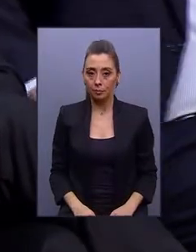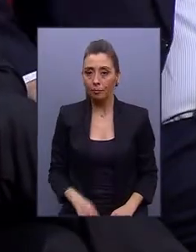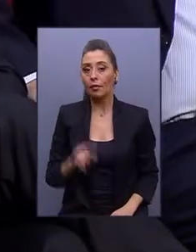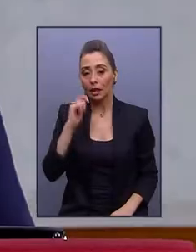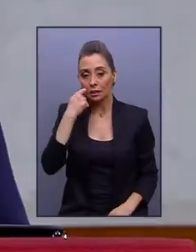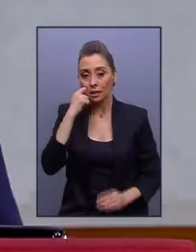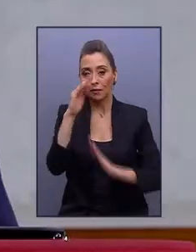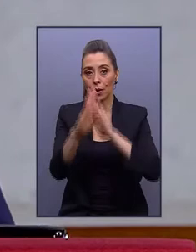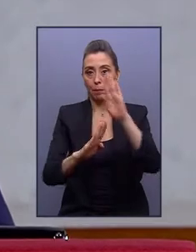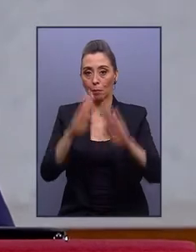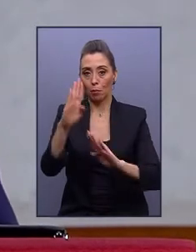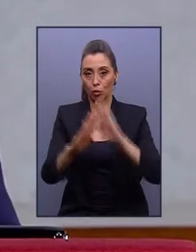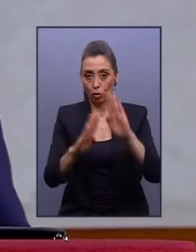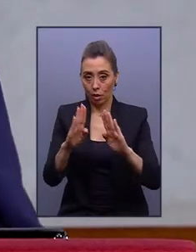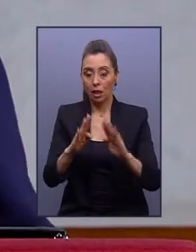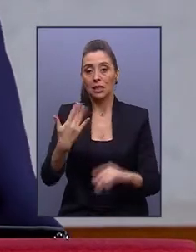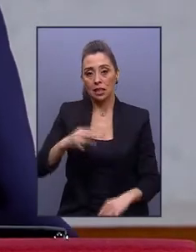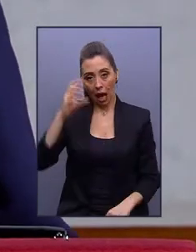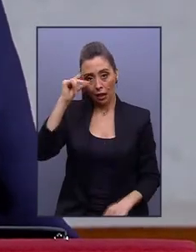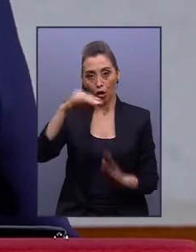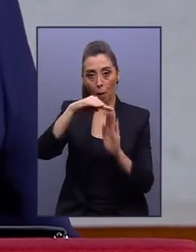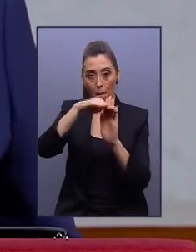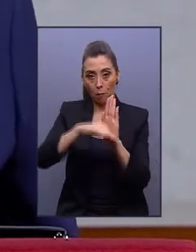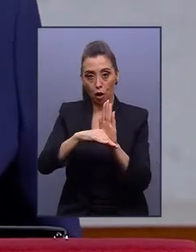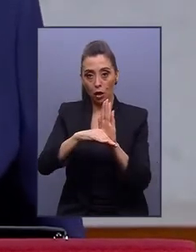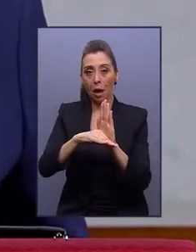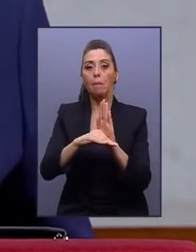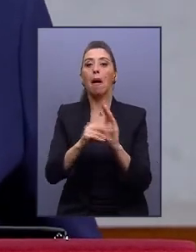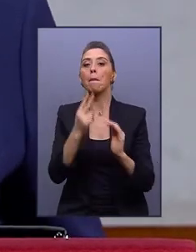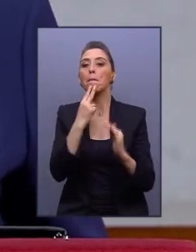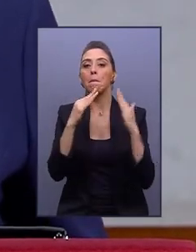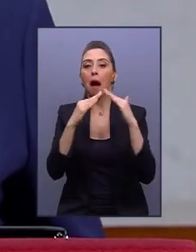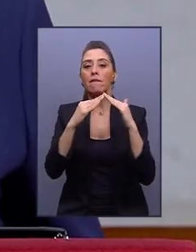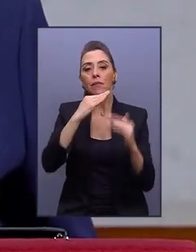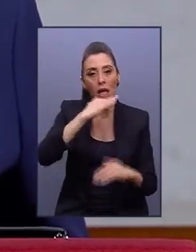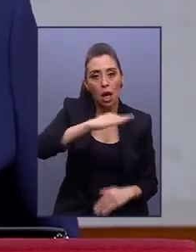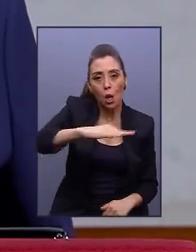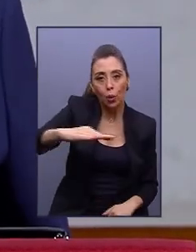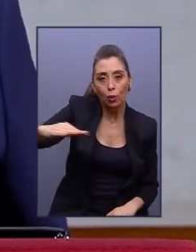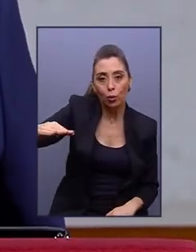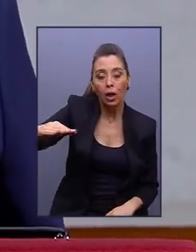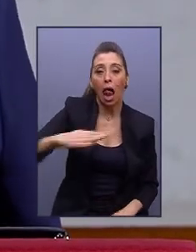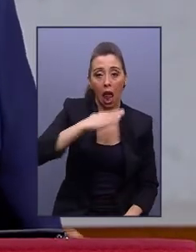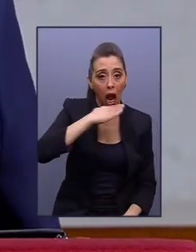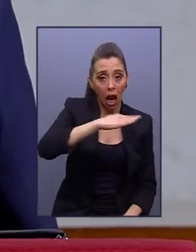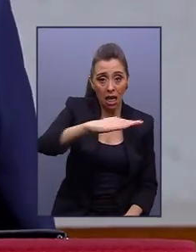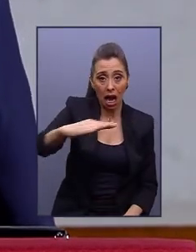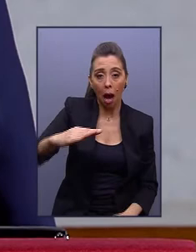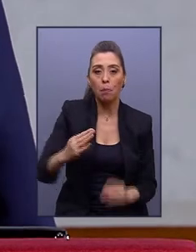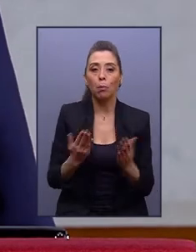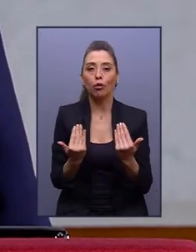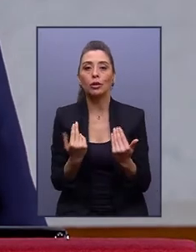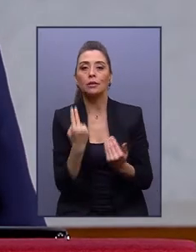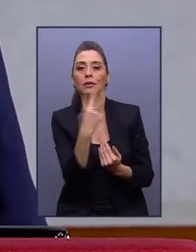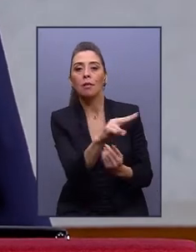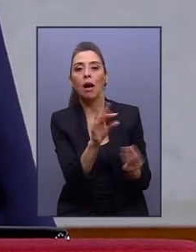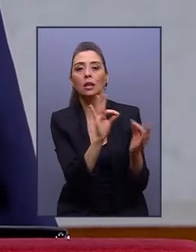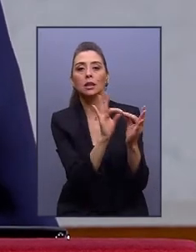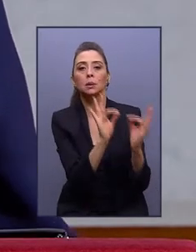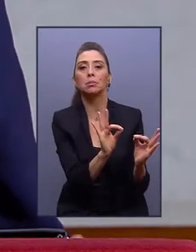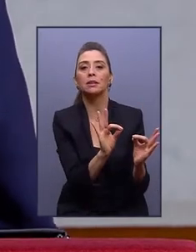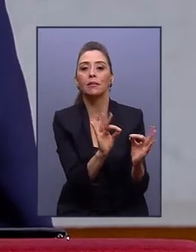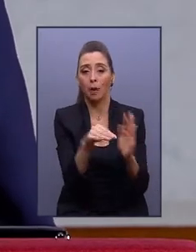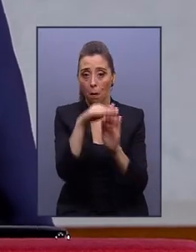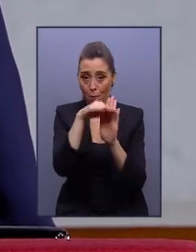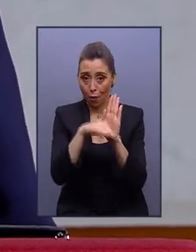Eso es proteger. Y hemos creado el programa de habitabilidad rural, entendiendo que el campo tiene necesidades específicas.